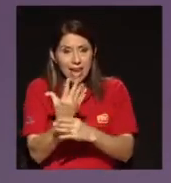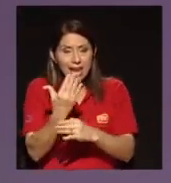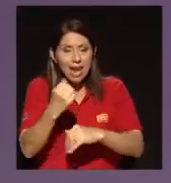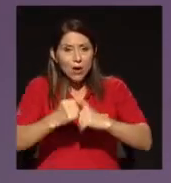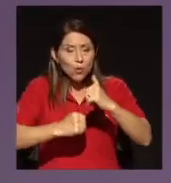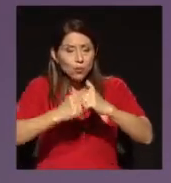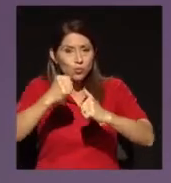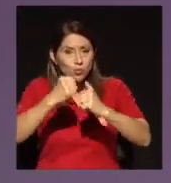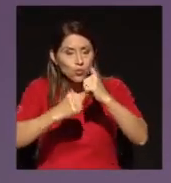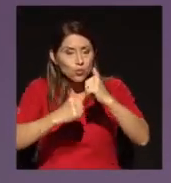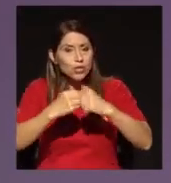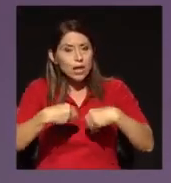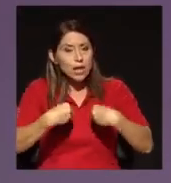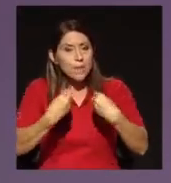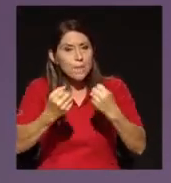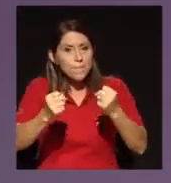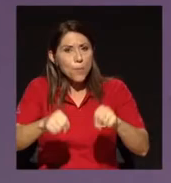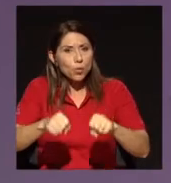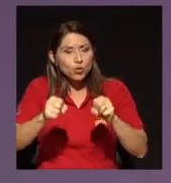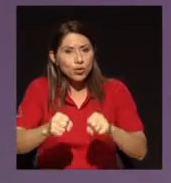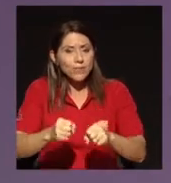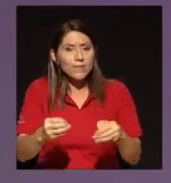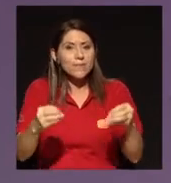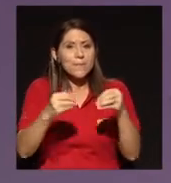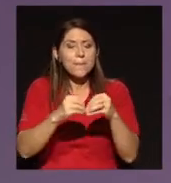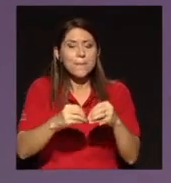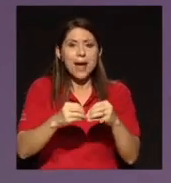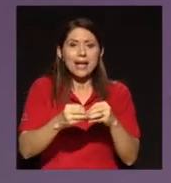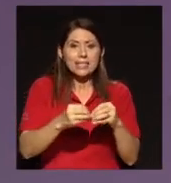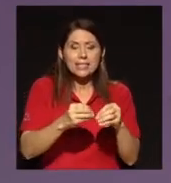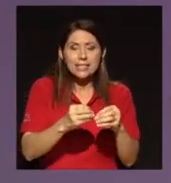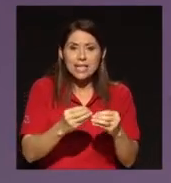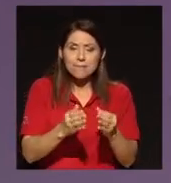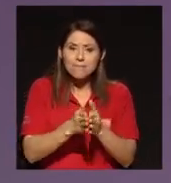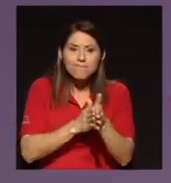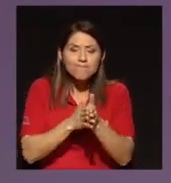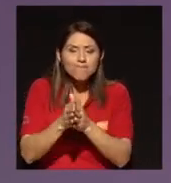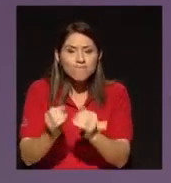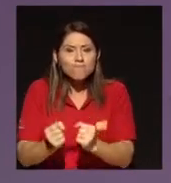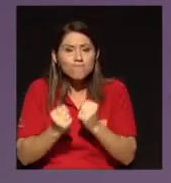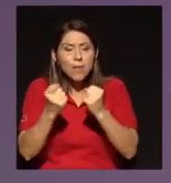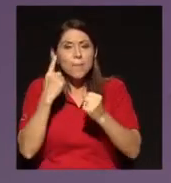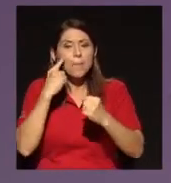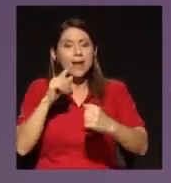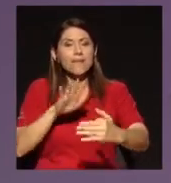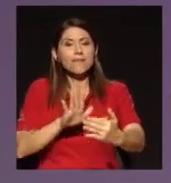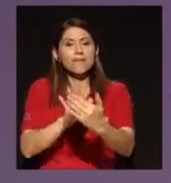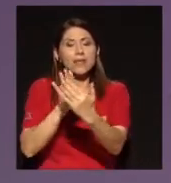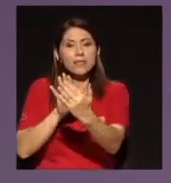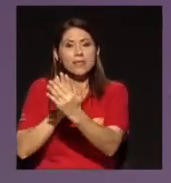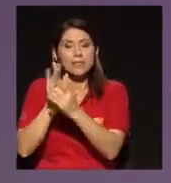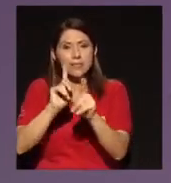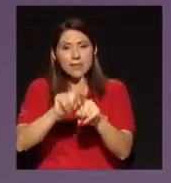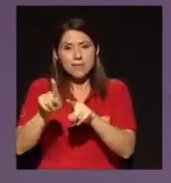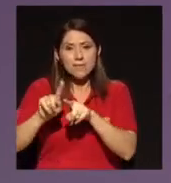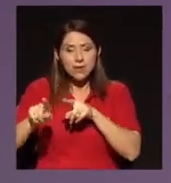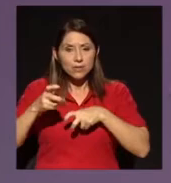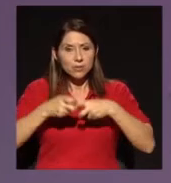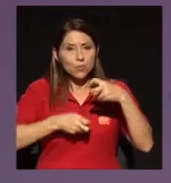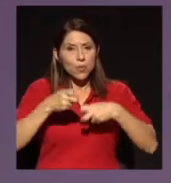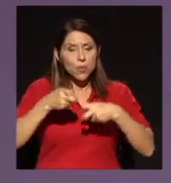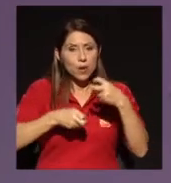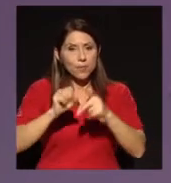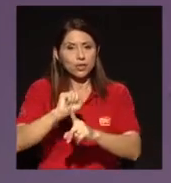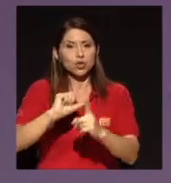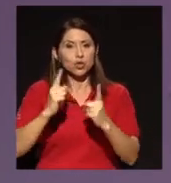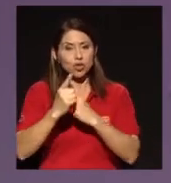y posibilita más riqueza, creo yo, para enfrentar los diversos problemas